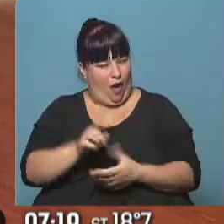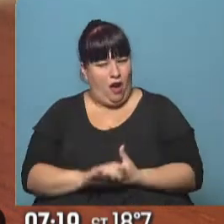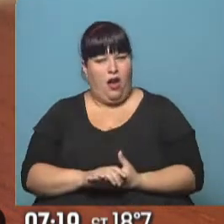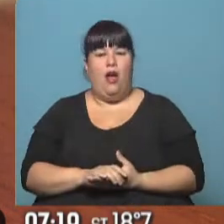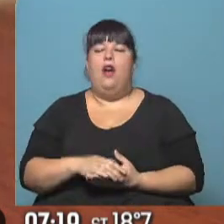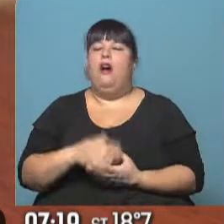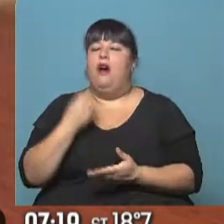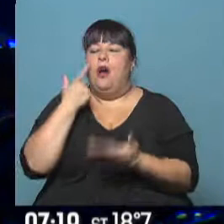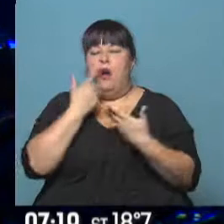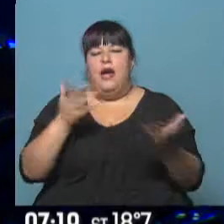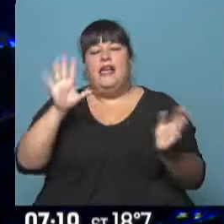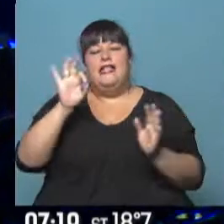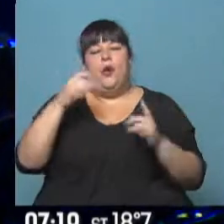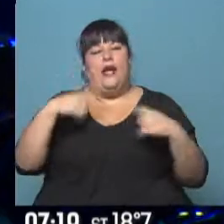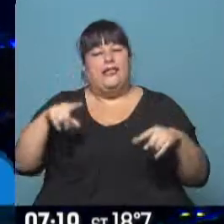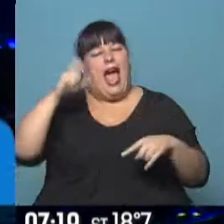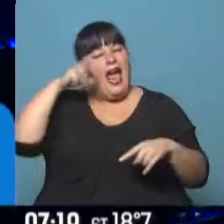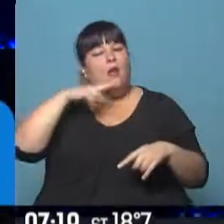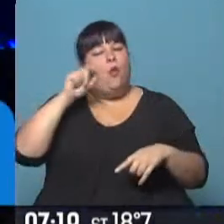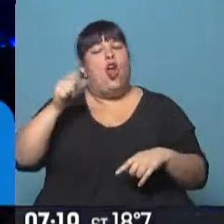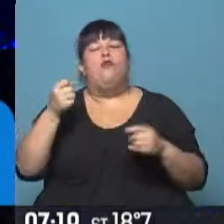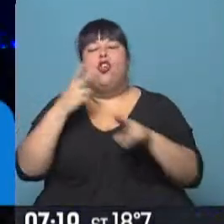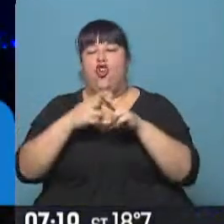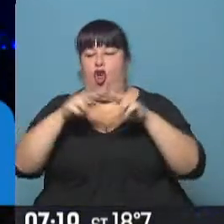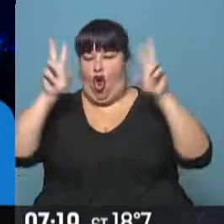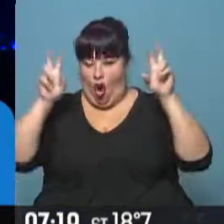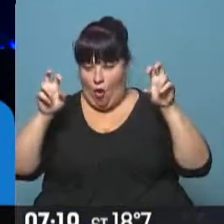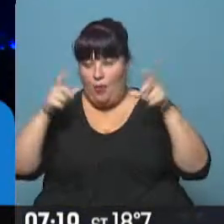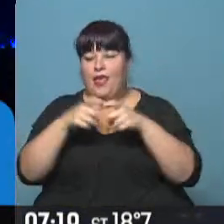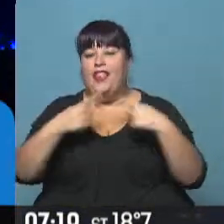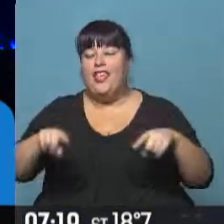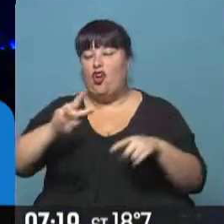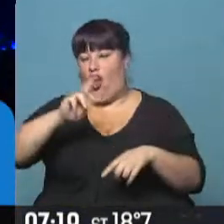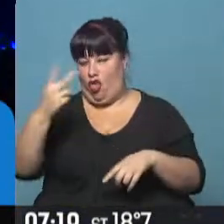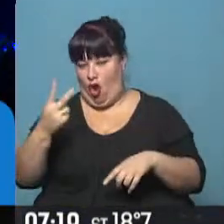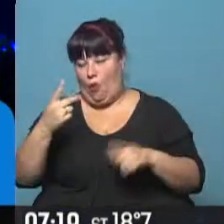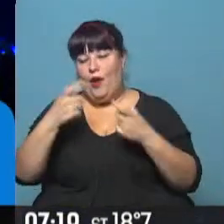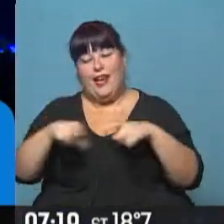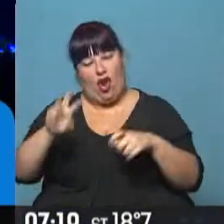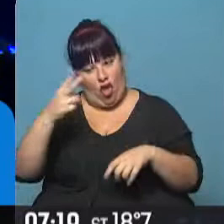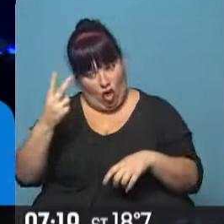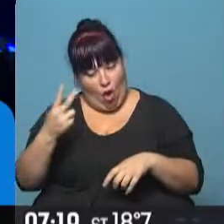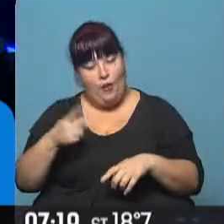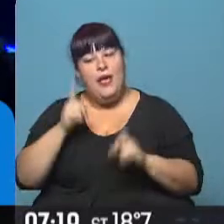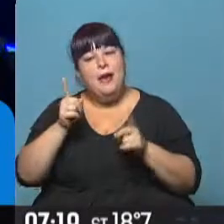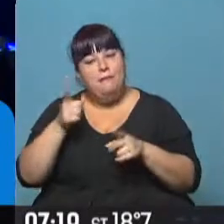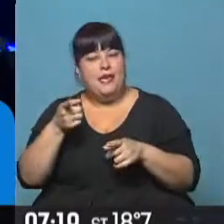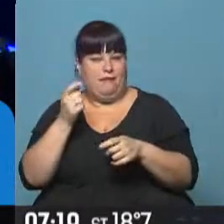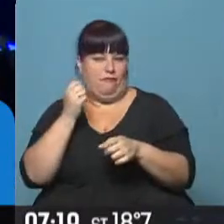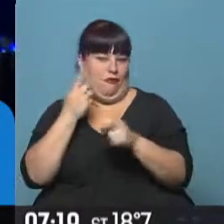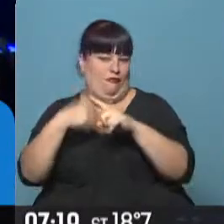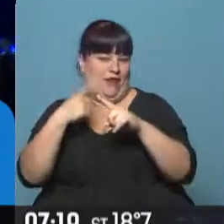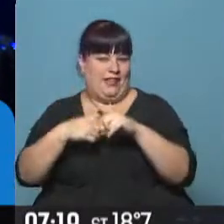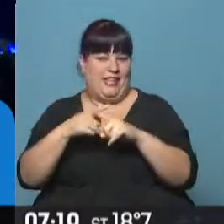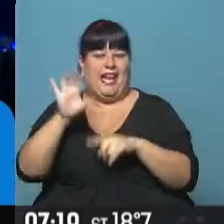y presentando 50 en vuelo. 50 en vuelo es el nombre del álbum doble disco con el cual está celebrando